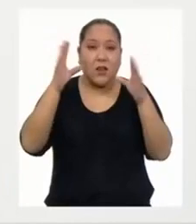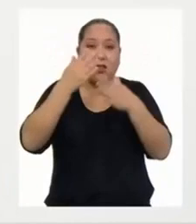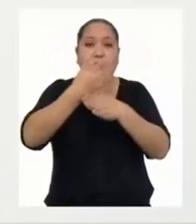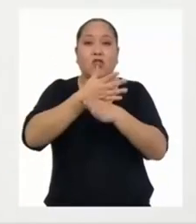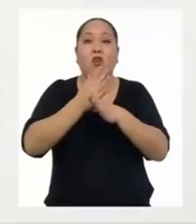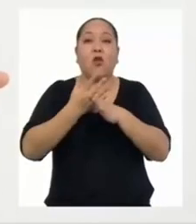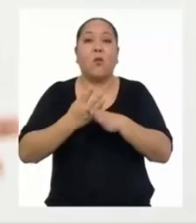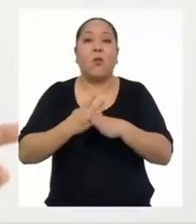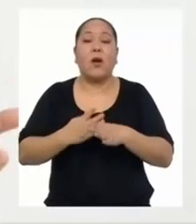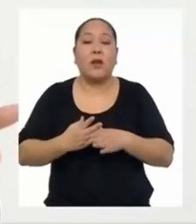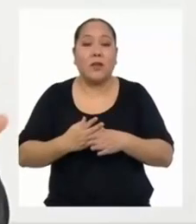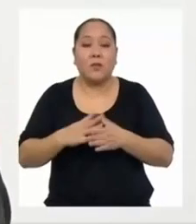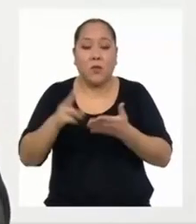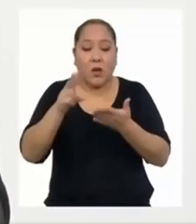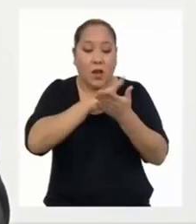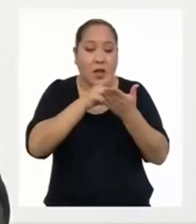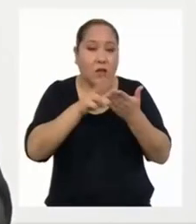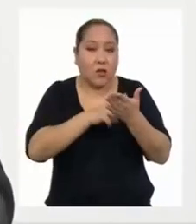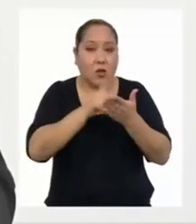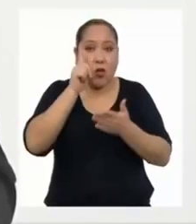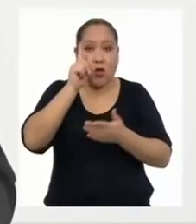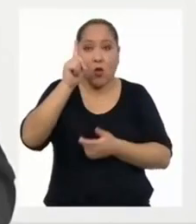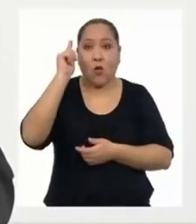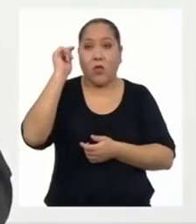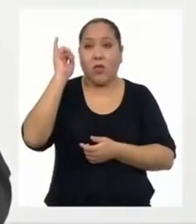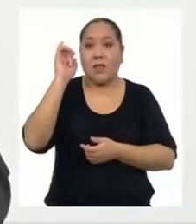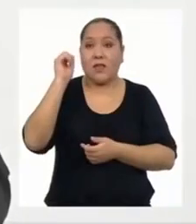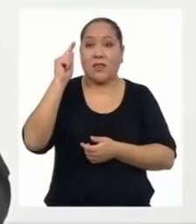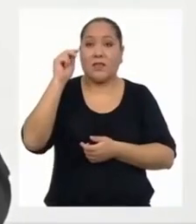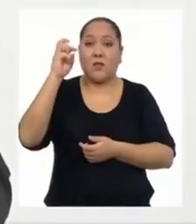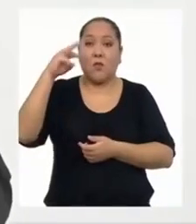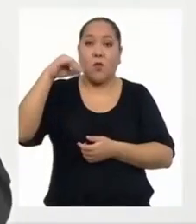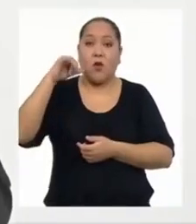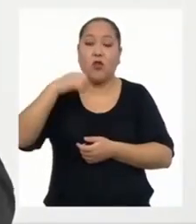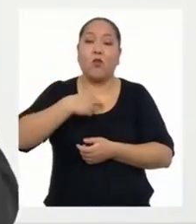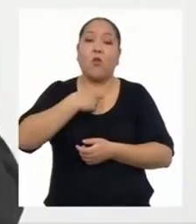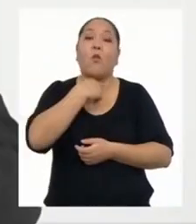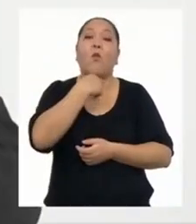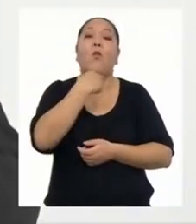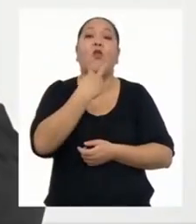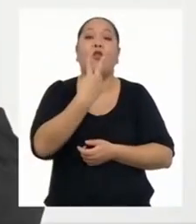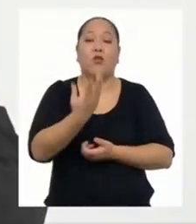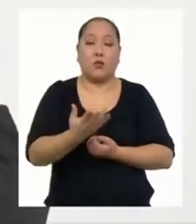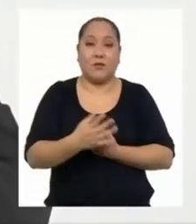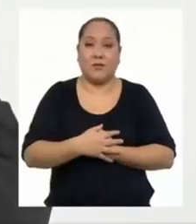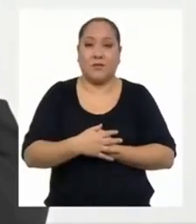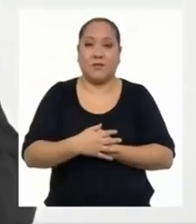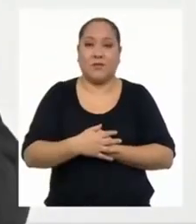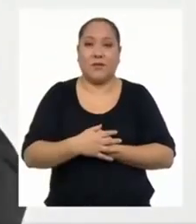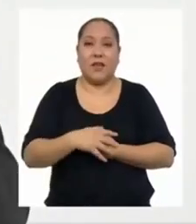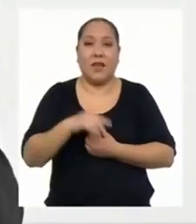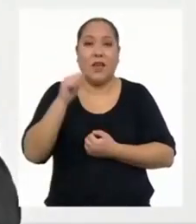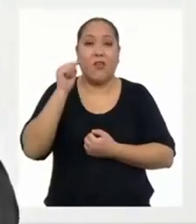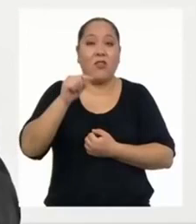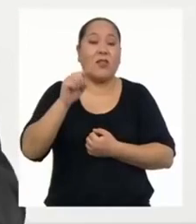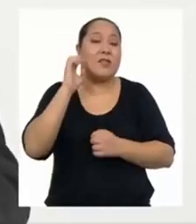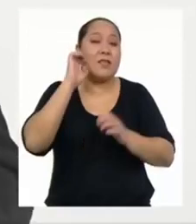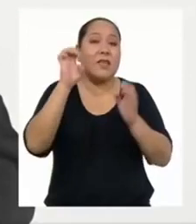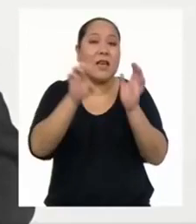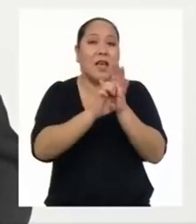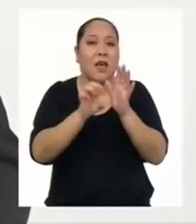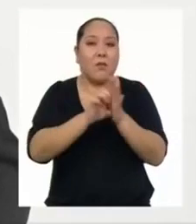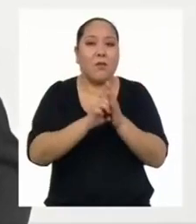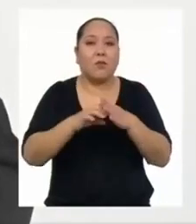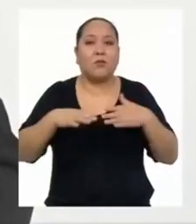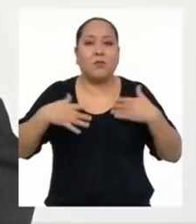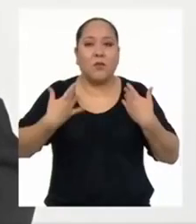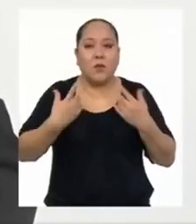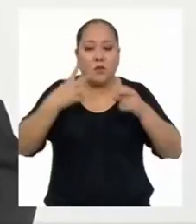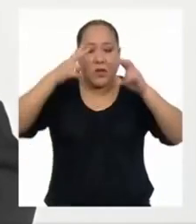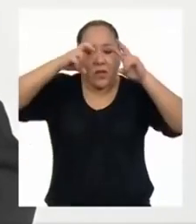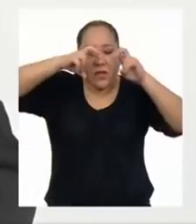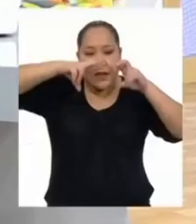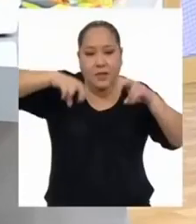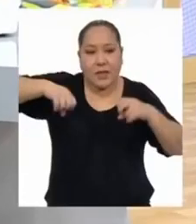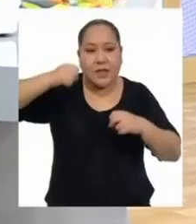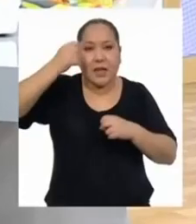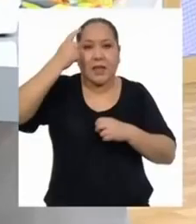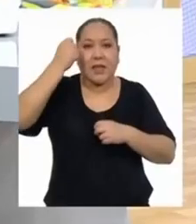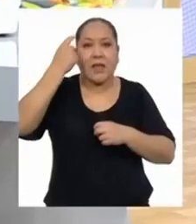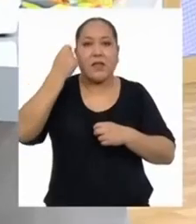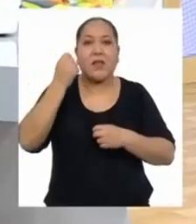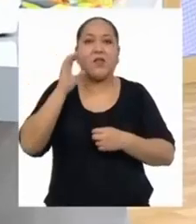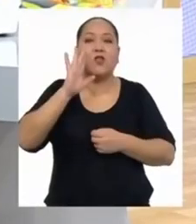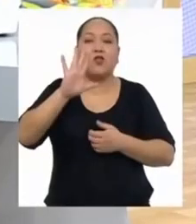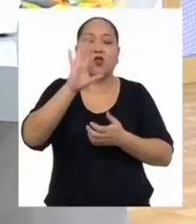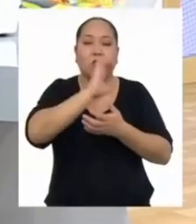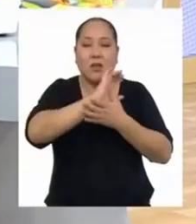un testimonio en voz alta. Con ese ejemplo podríamos analizar y entender mejor sus características.